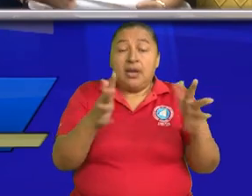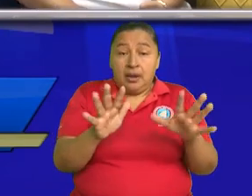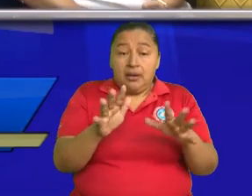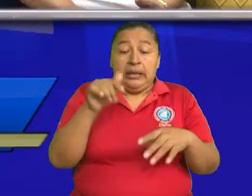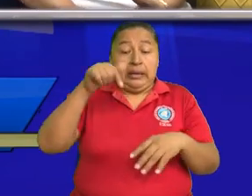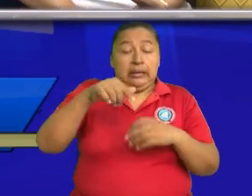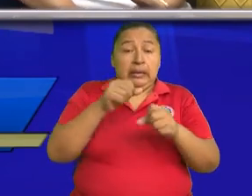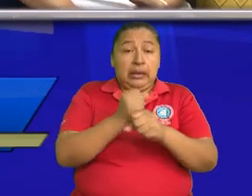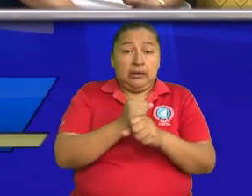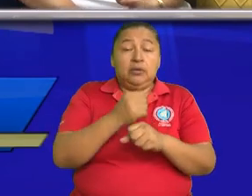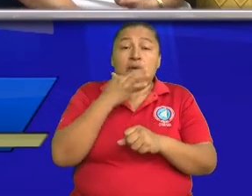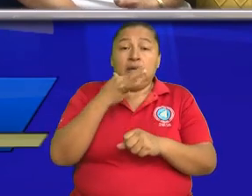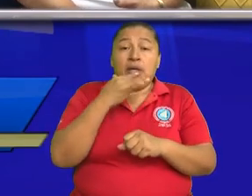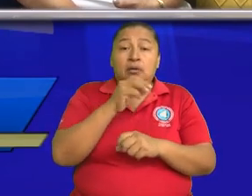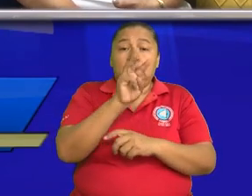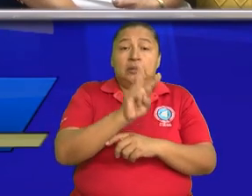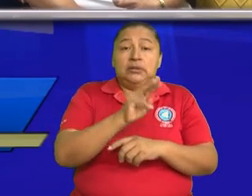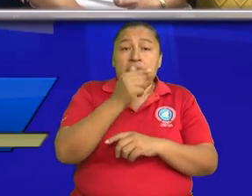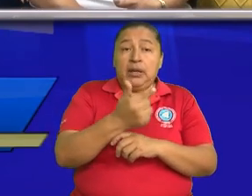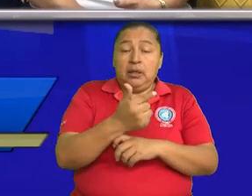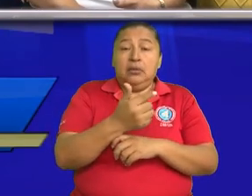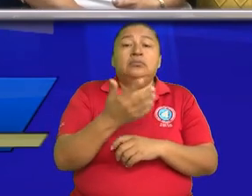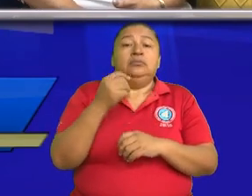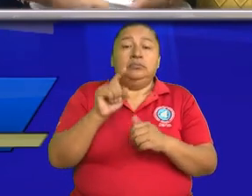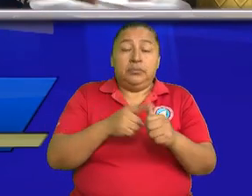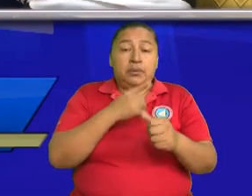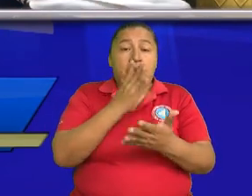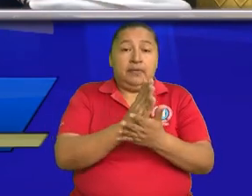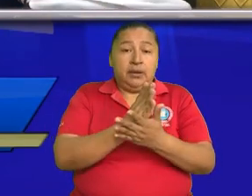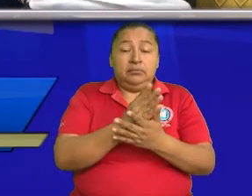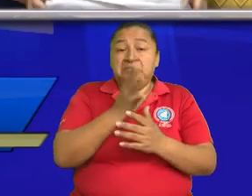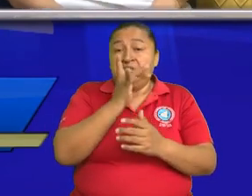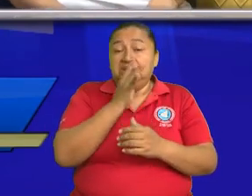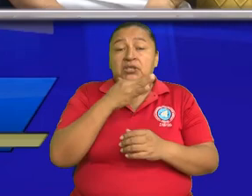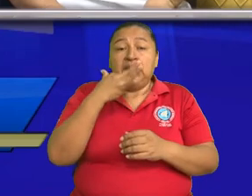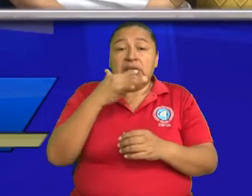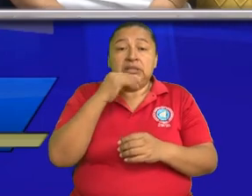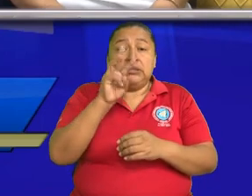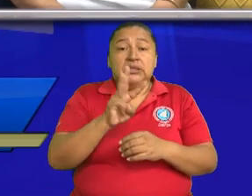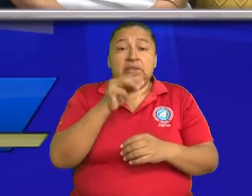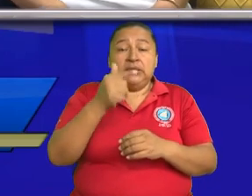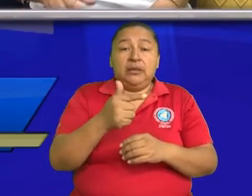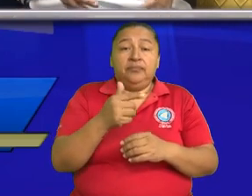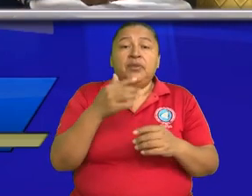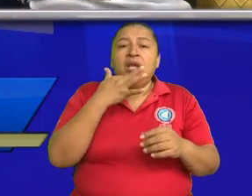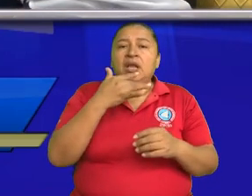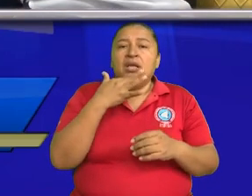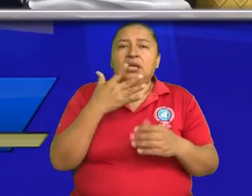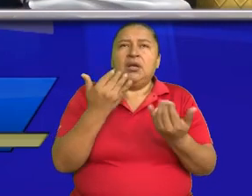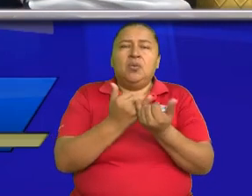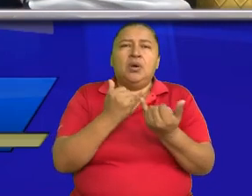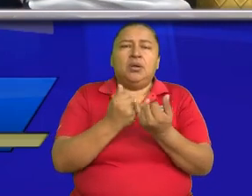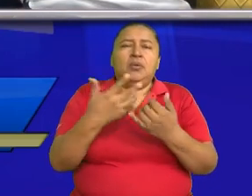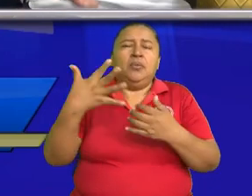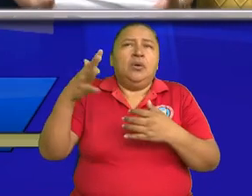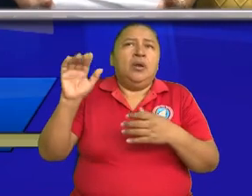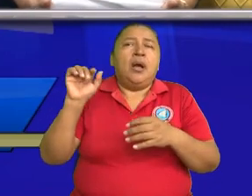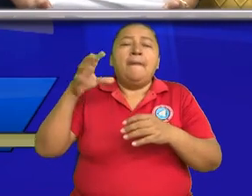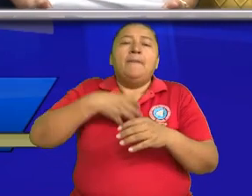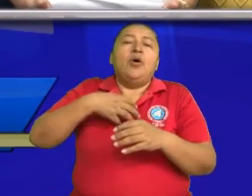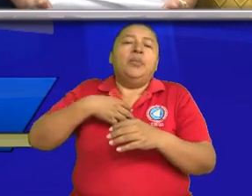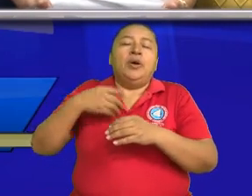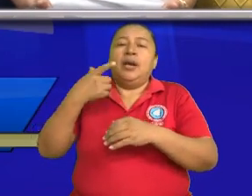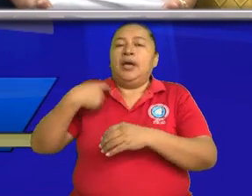año terminamos el inglés de tercer grado, primera vez en la historia. O sea, el inglés era como un patrimonio de los colegios